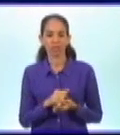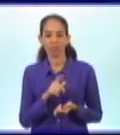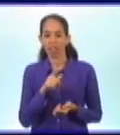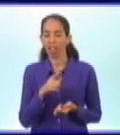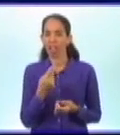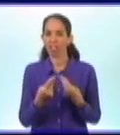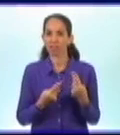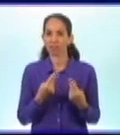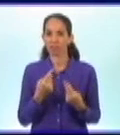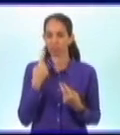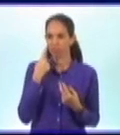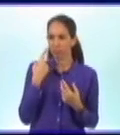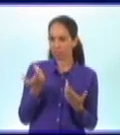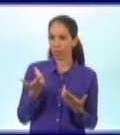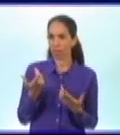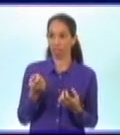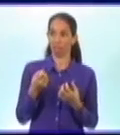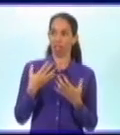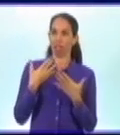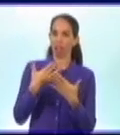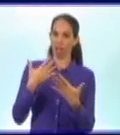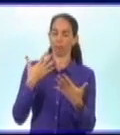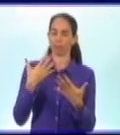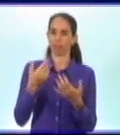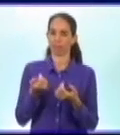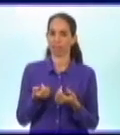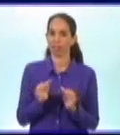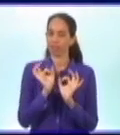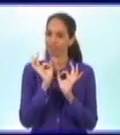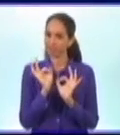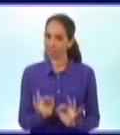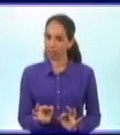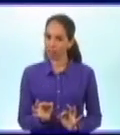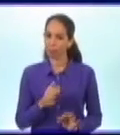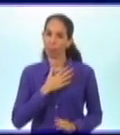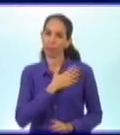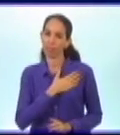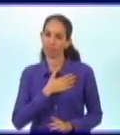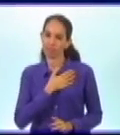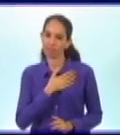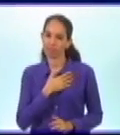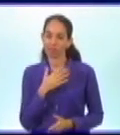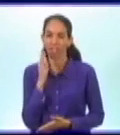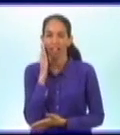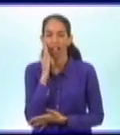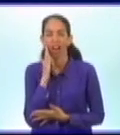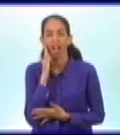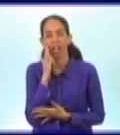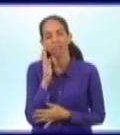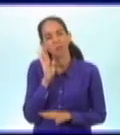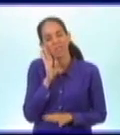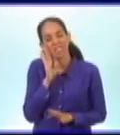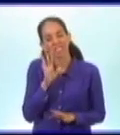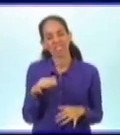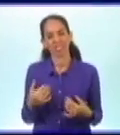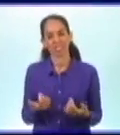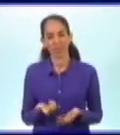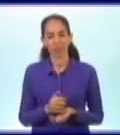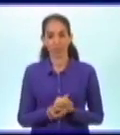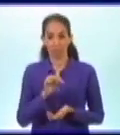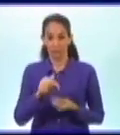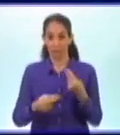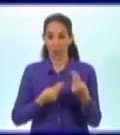acción merece admiración, respeto, compasión, lástima. Te ofrecemos un breve tiempo para que trabajes